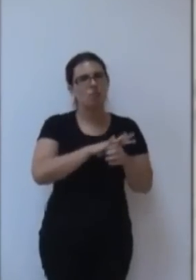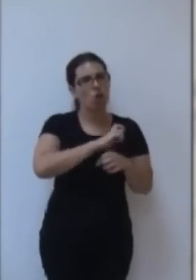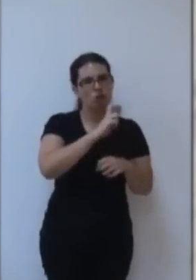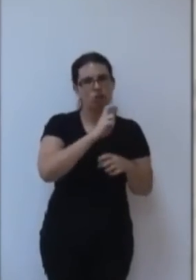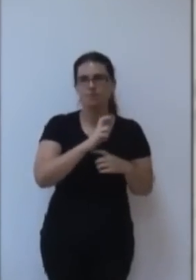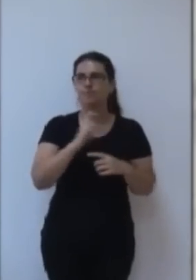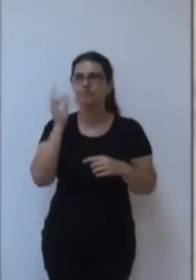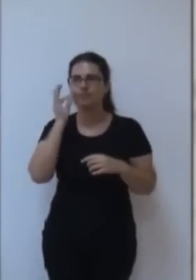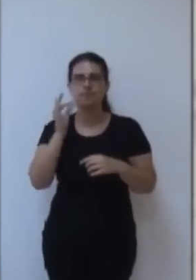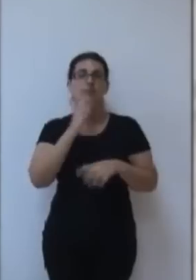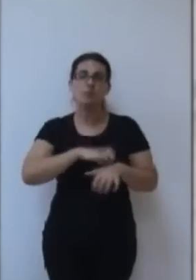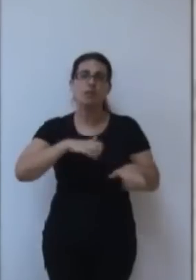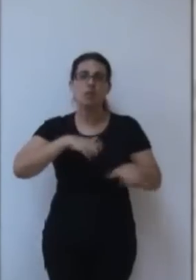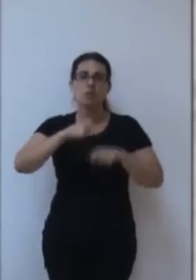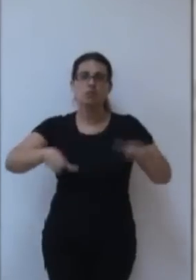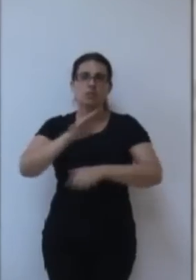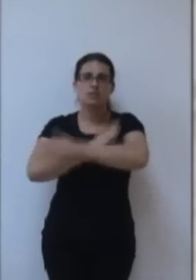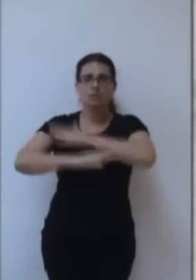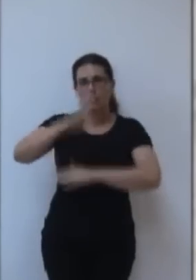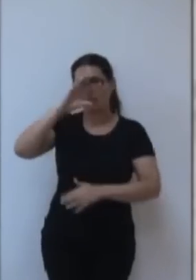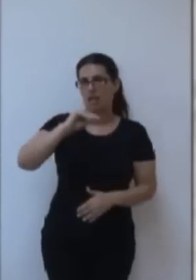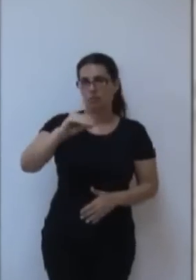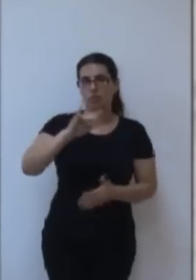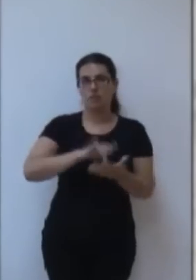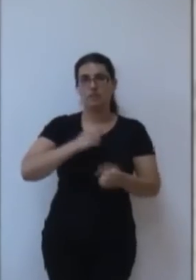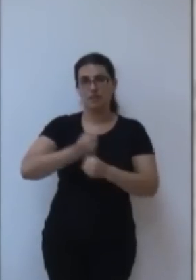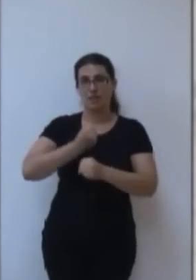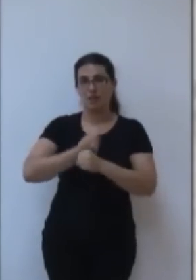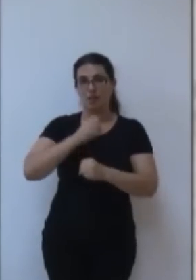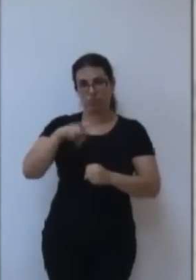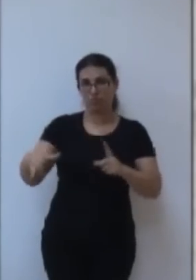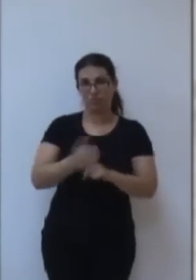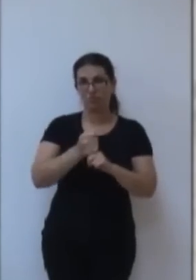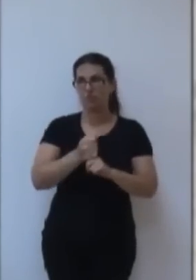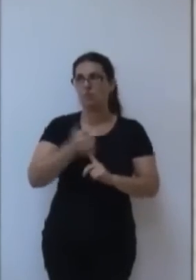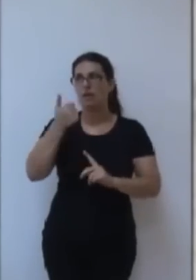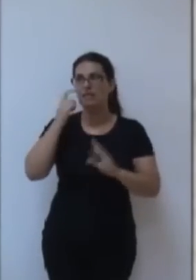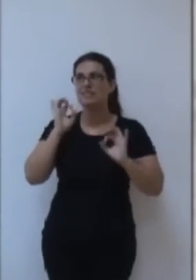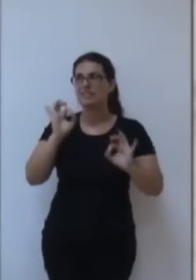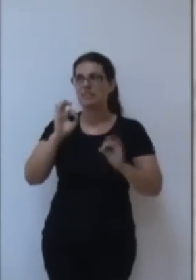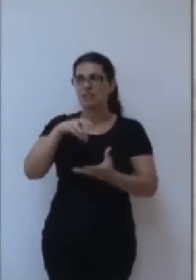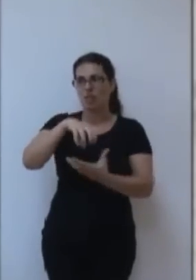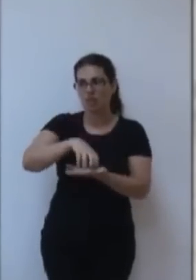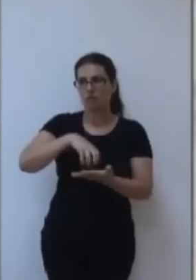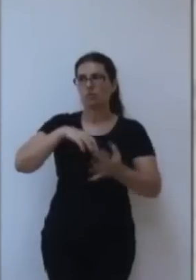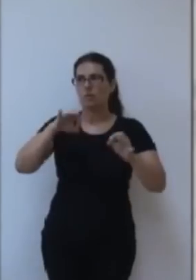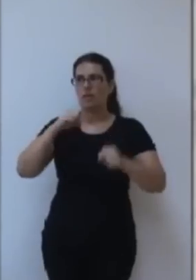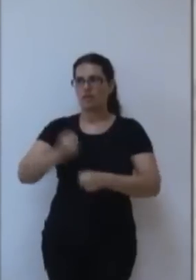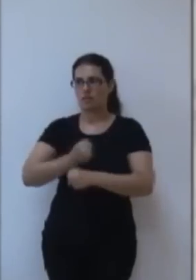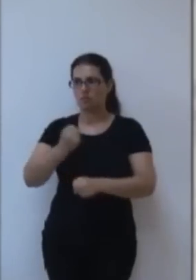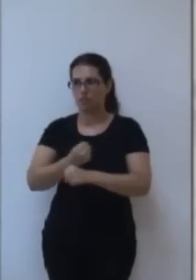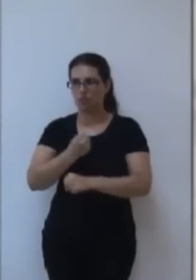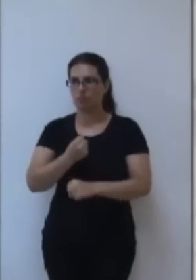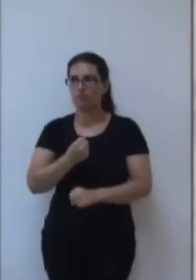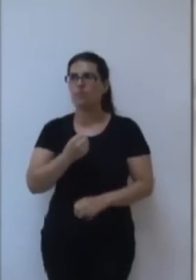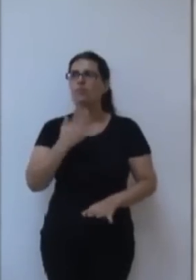La mayoría de las personas con discapacidad intelectual que tienen un trabajo suelen estar trabajando dentro de centros especiales de empleo.